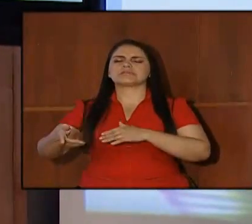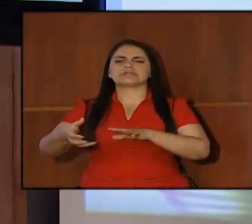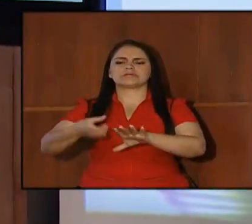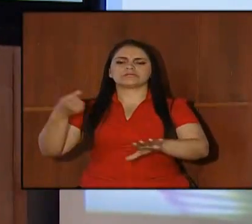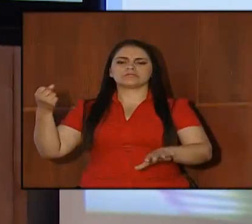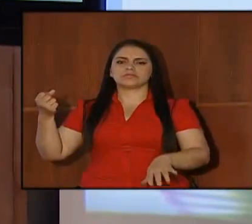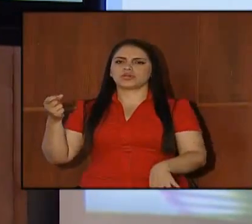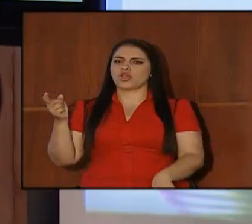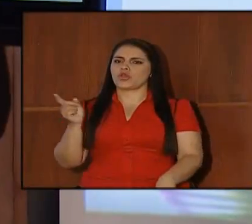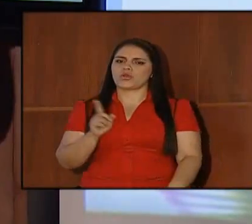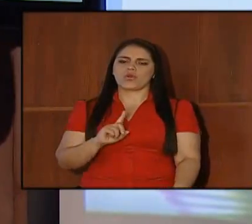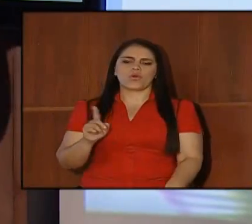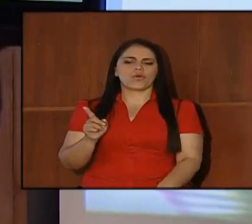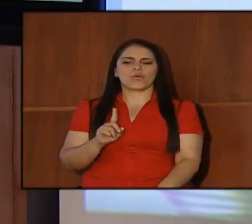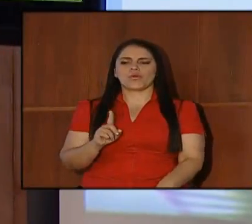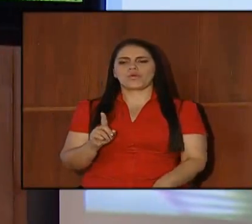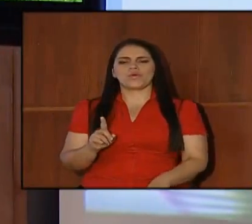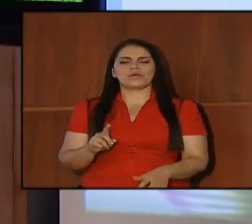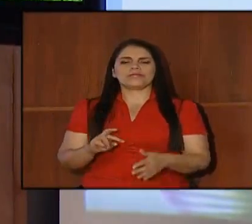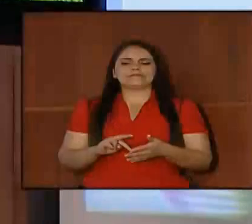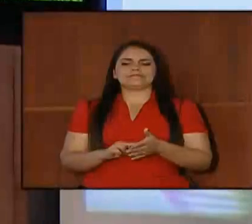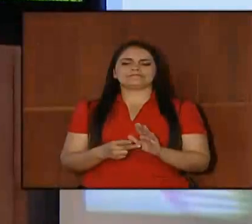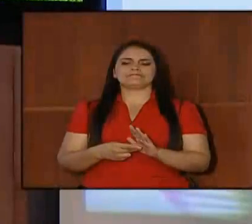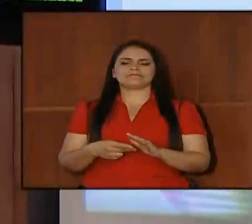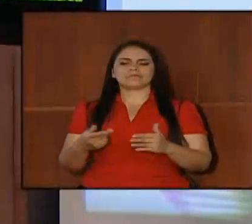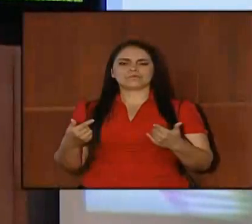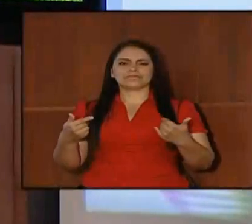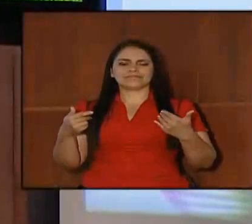¿cierto? Porque eso hace de que